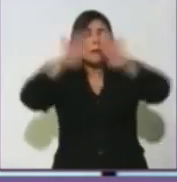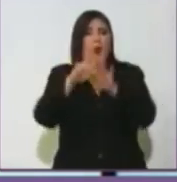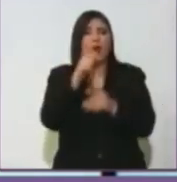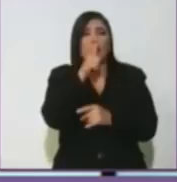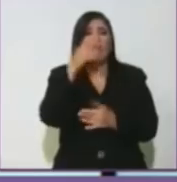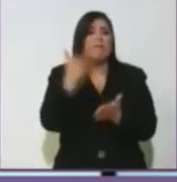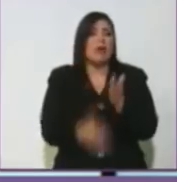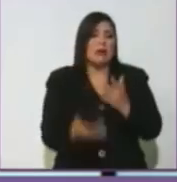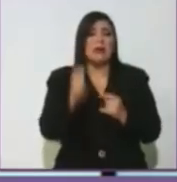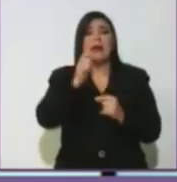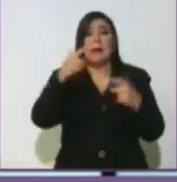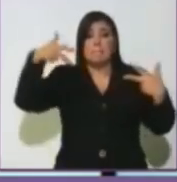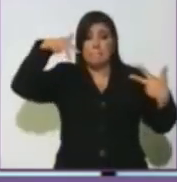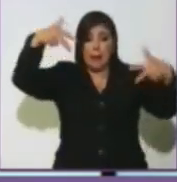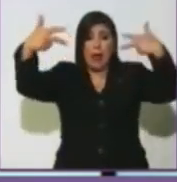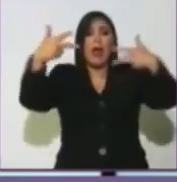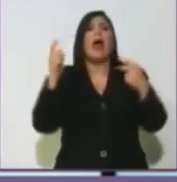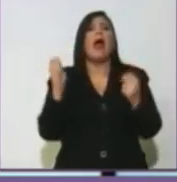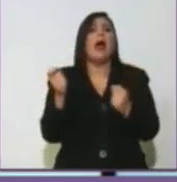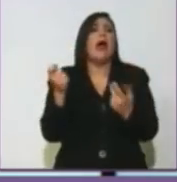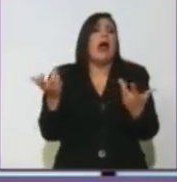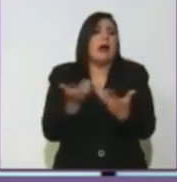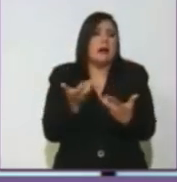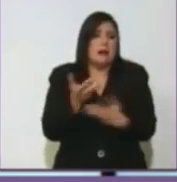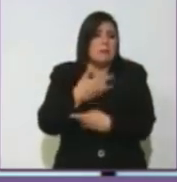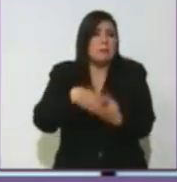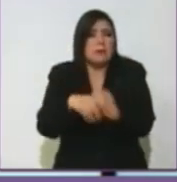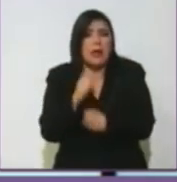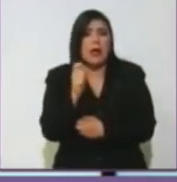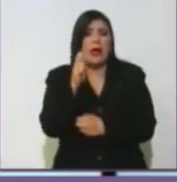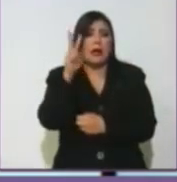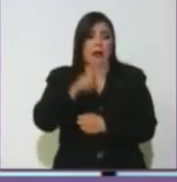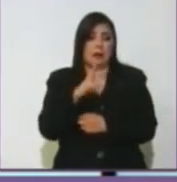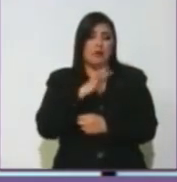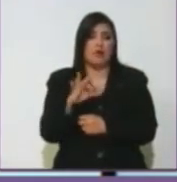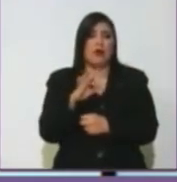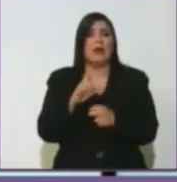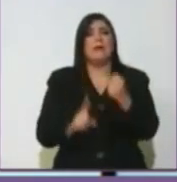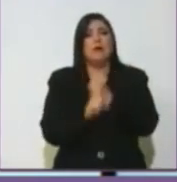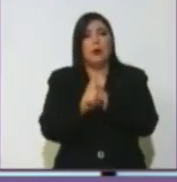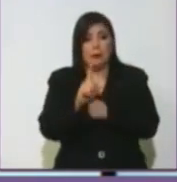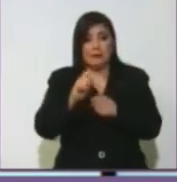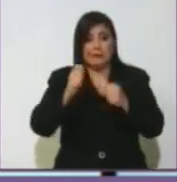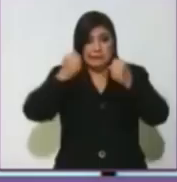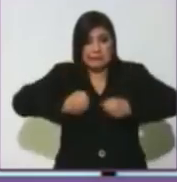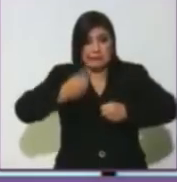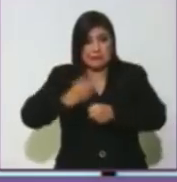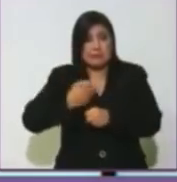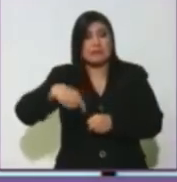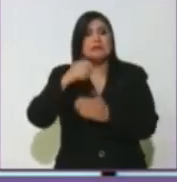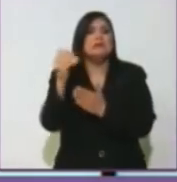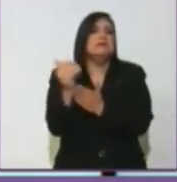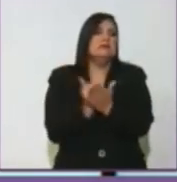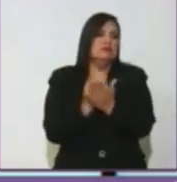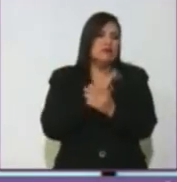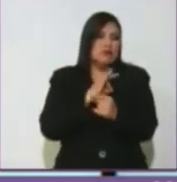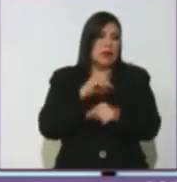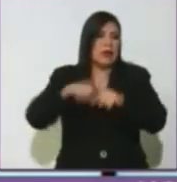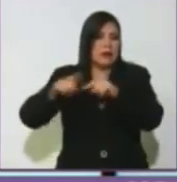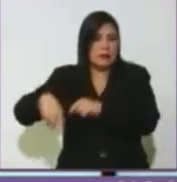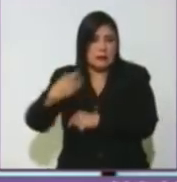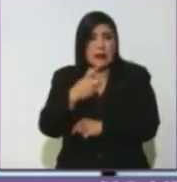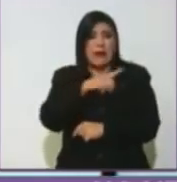van a hacer esas cámaras van a invertir el problema de la ciudad vivimos en una ciudad con miedo